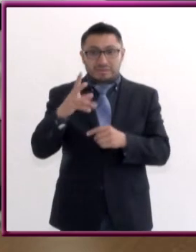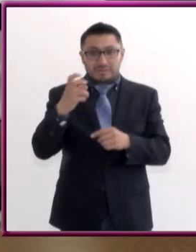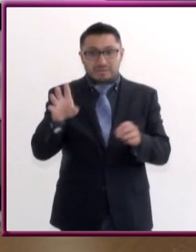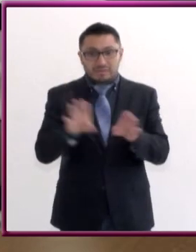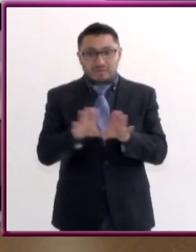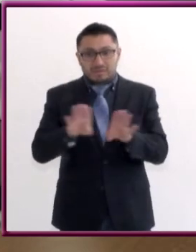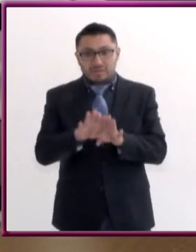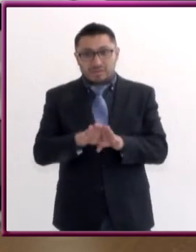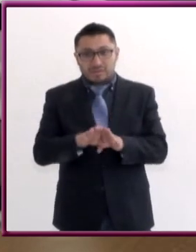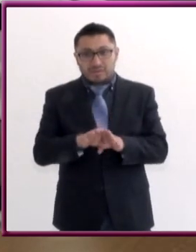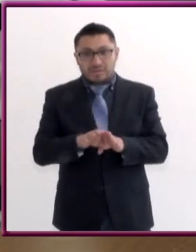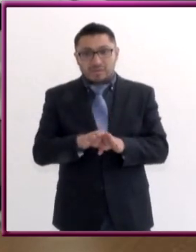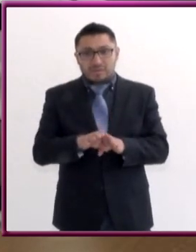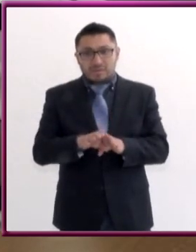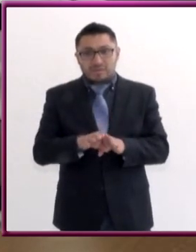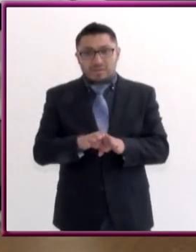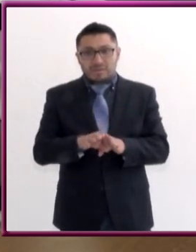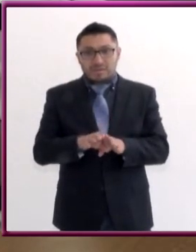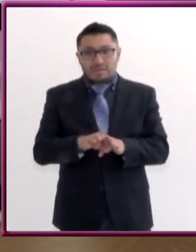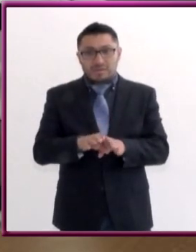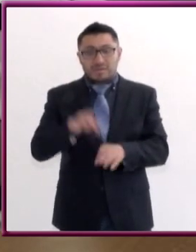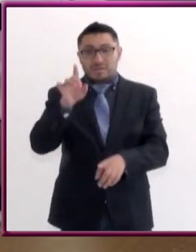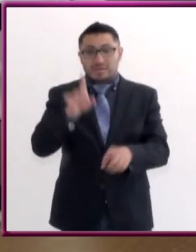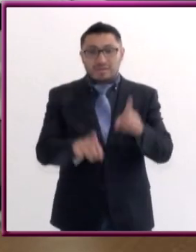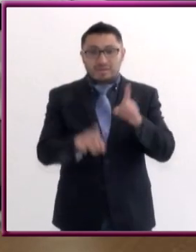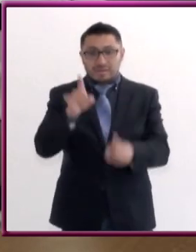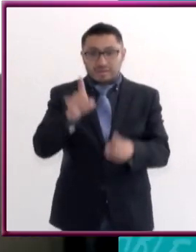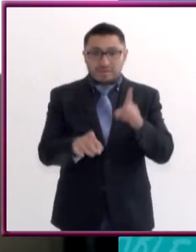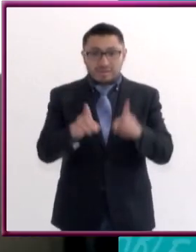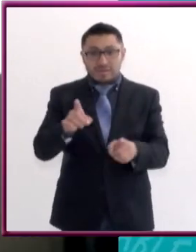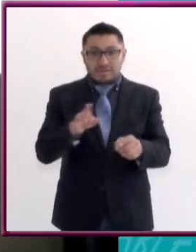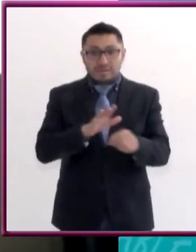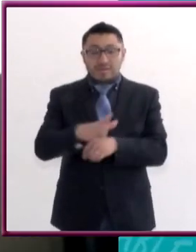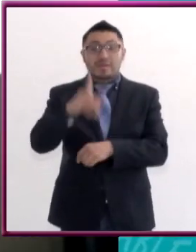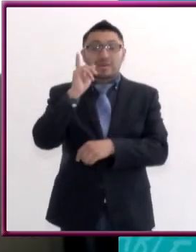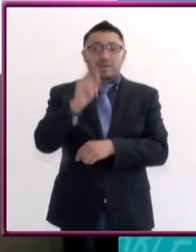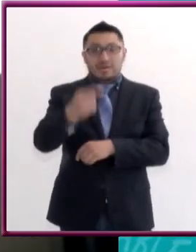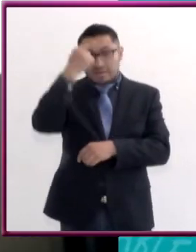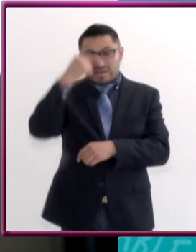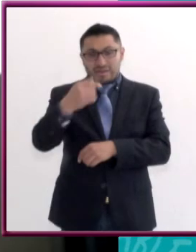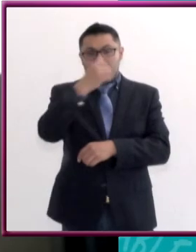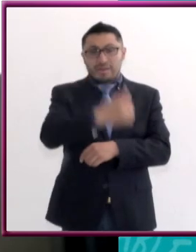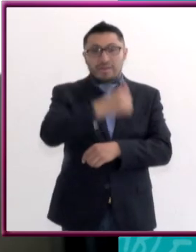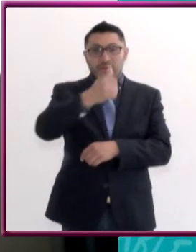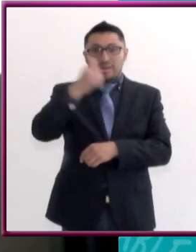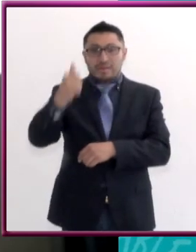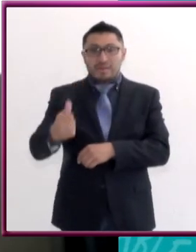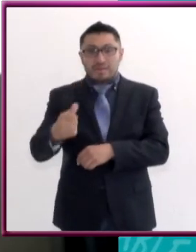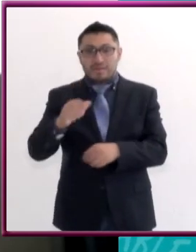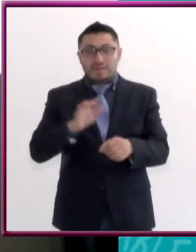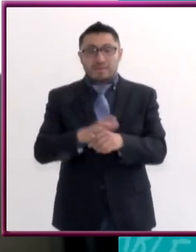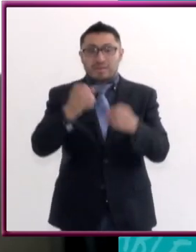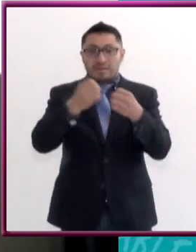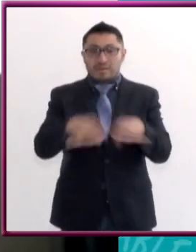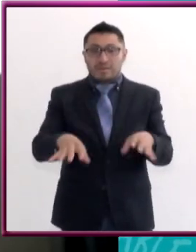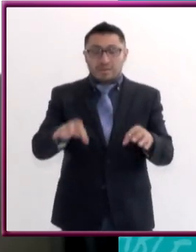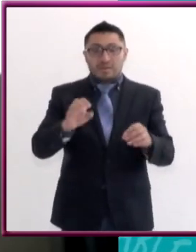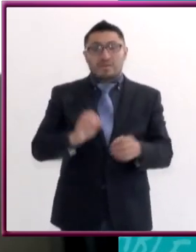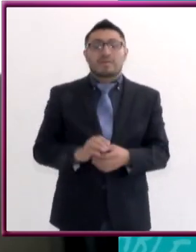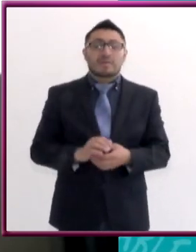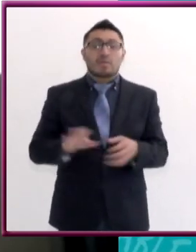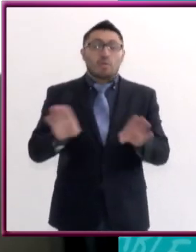sería generalizar. Yo más bien les diría que depende de lo que significa para cada quien lo que se haya perdido o a